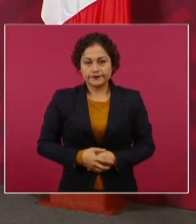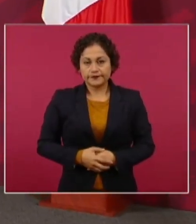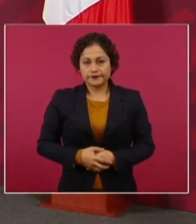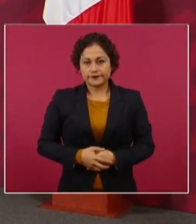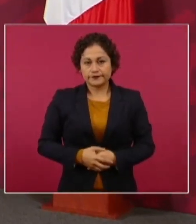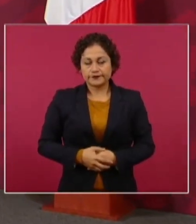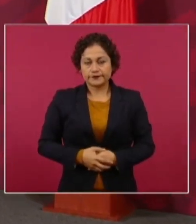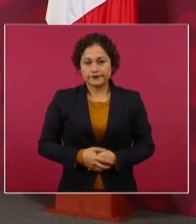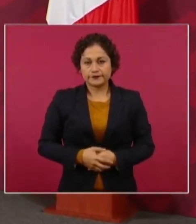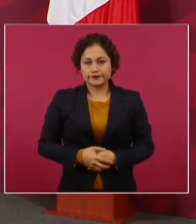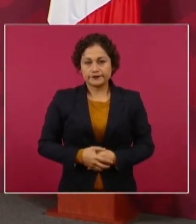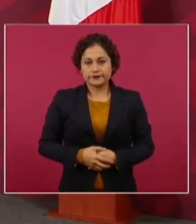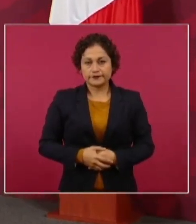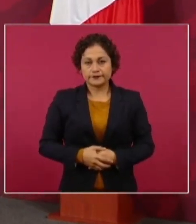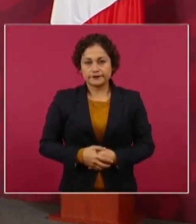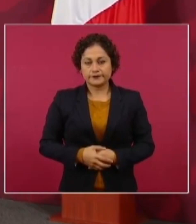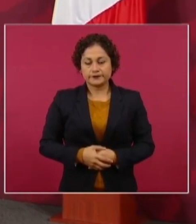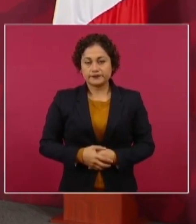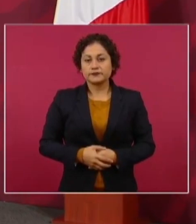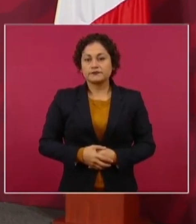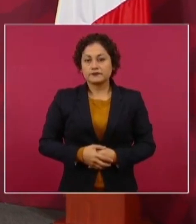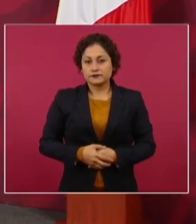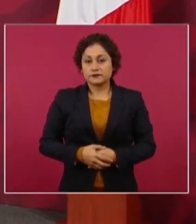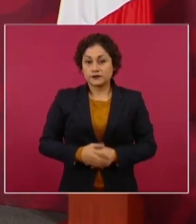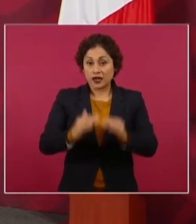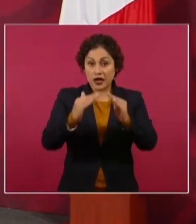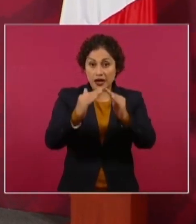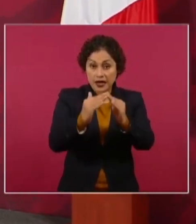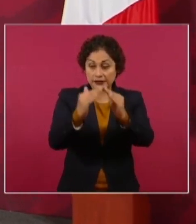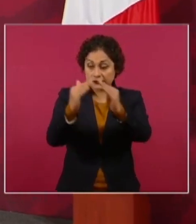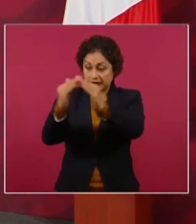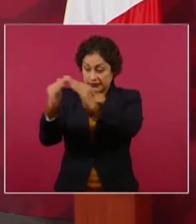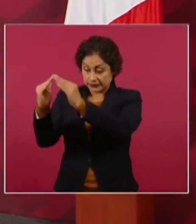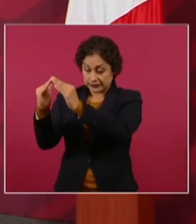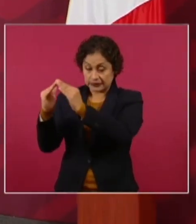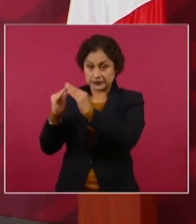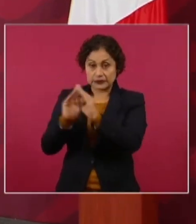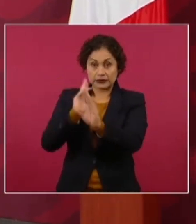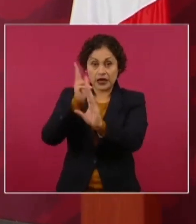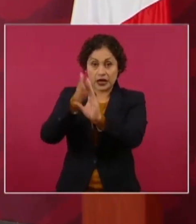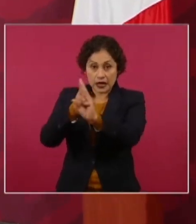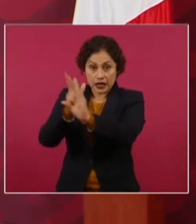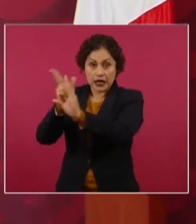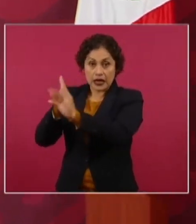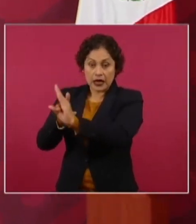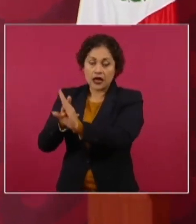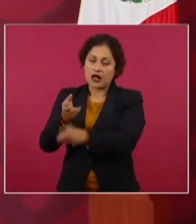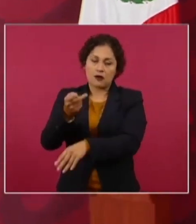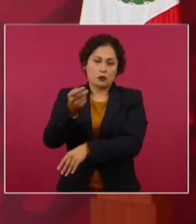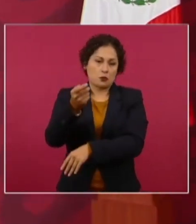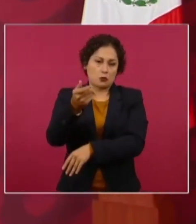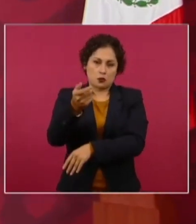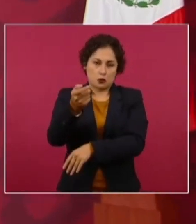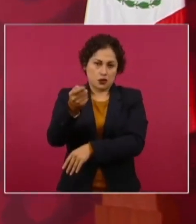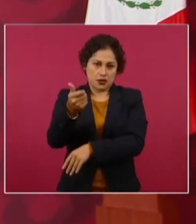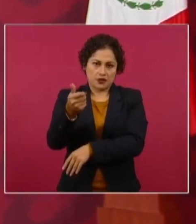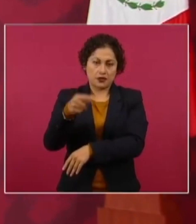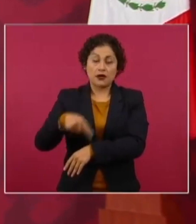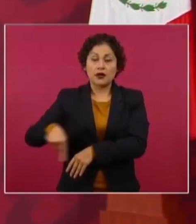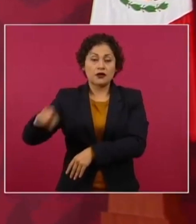Son pocas las casas y además no se quiere que se